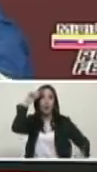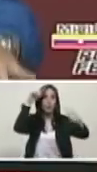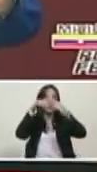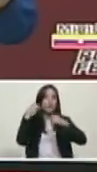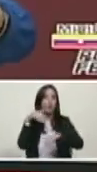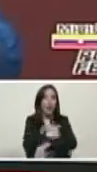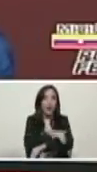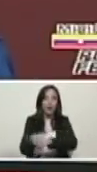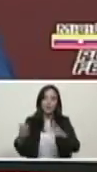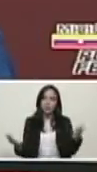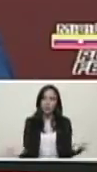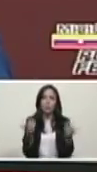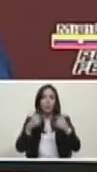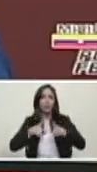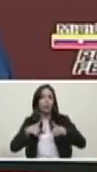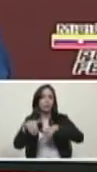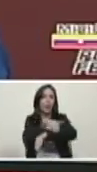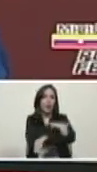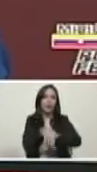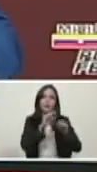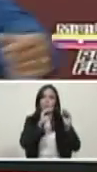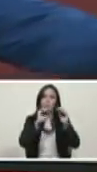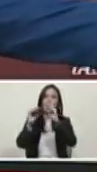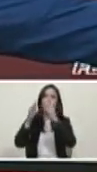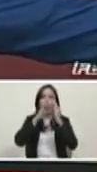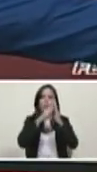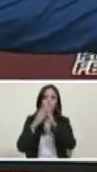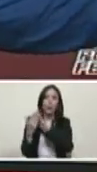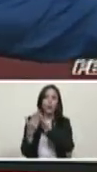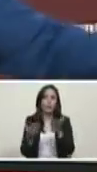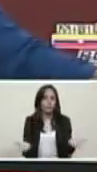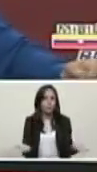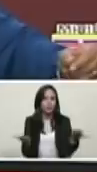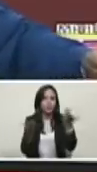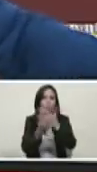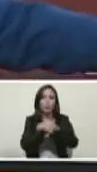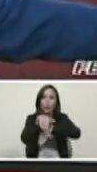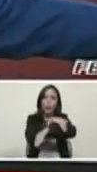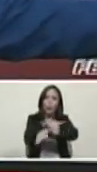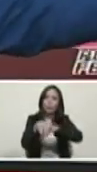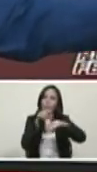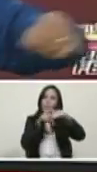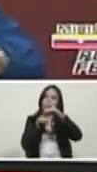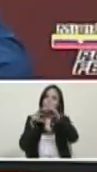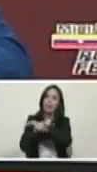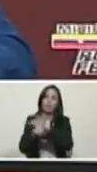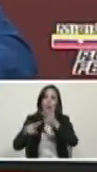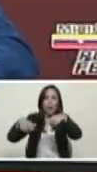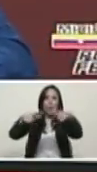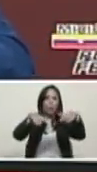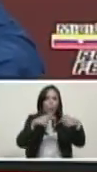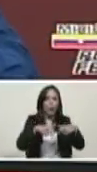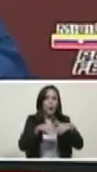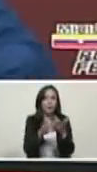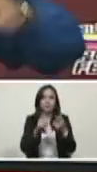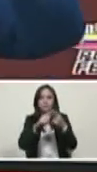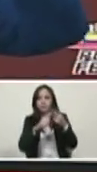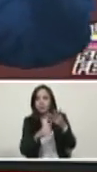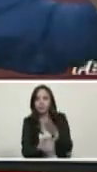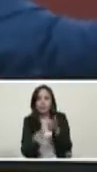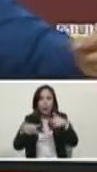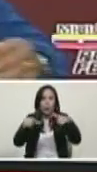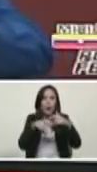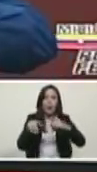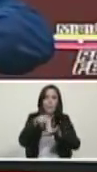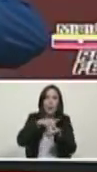calle voy a la calle convocó a la comunidad a los consejos comunales circundantes de la avenida tal del bulevar tal de